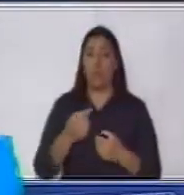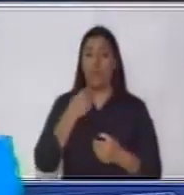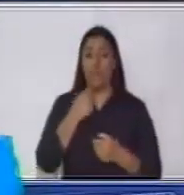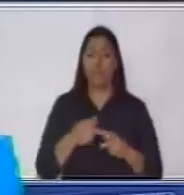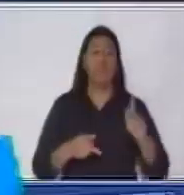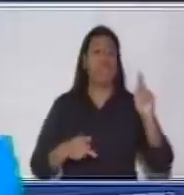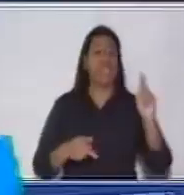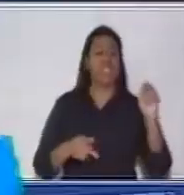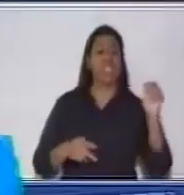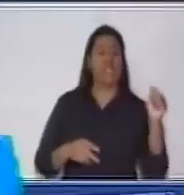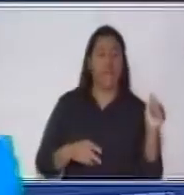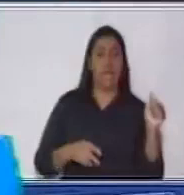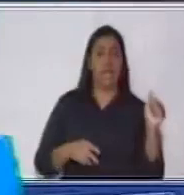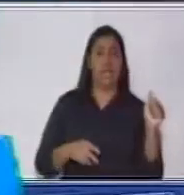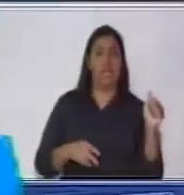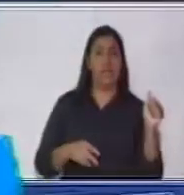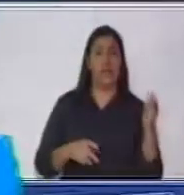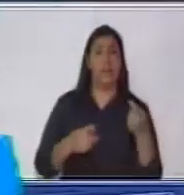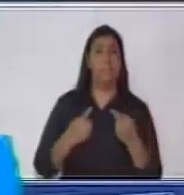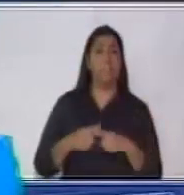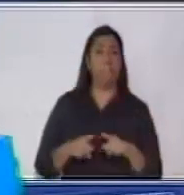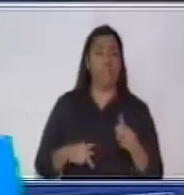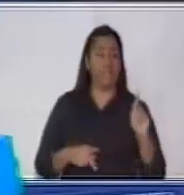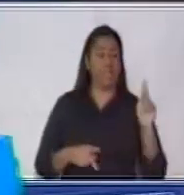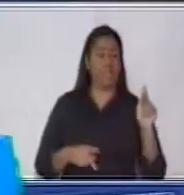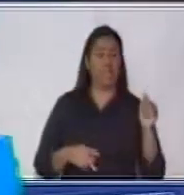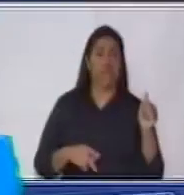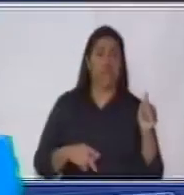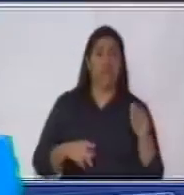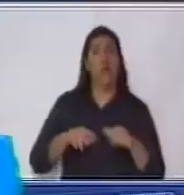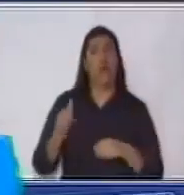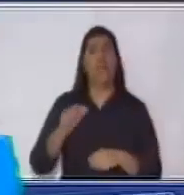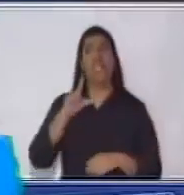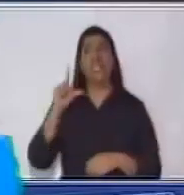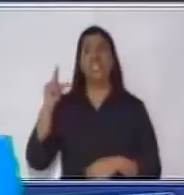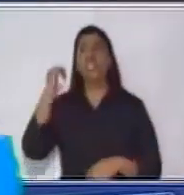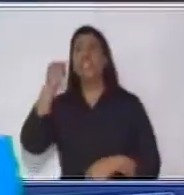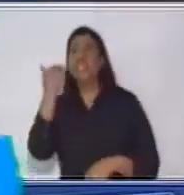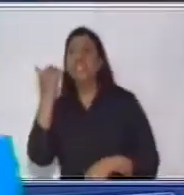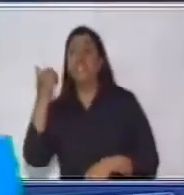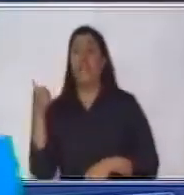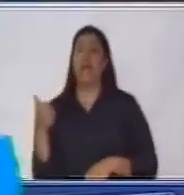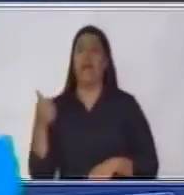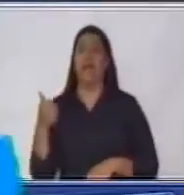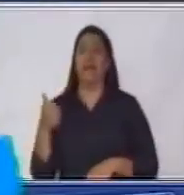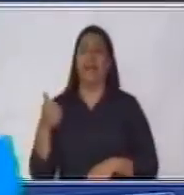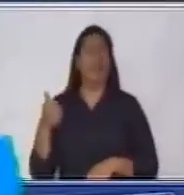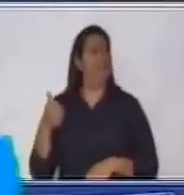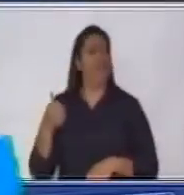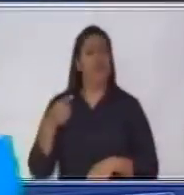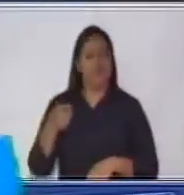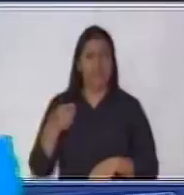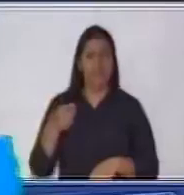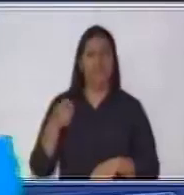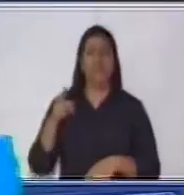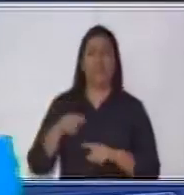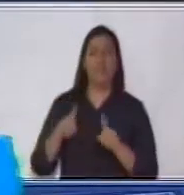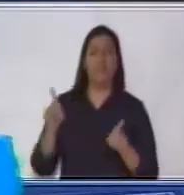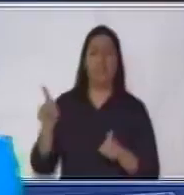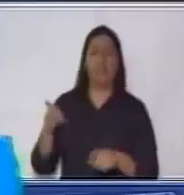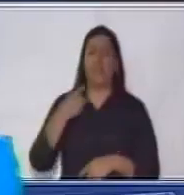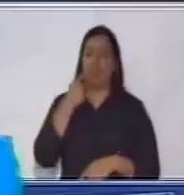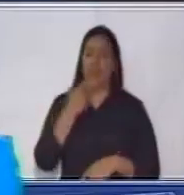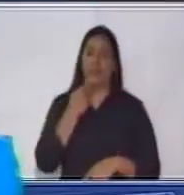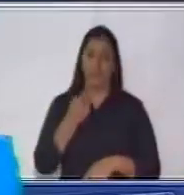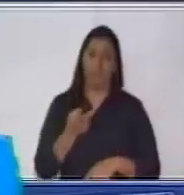llave. Si fuera únicamente Y, sería llave. ¿Te das cuenta cómo cambia la pronunciación? Y por eso te invito una vez